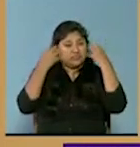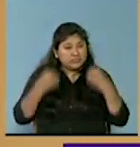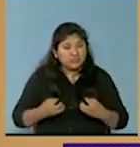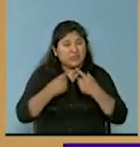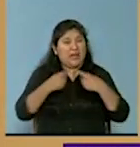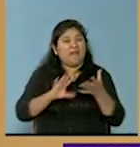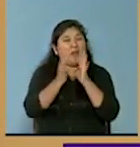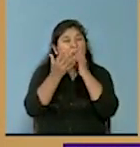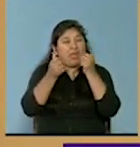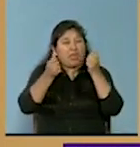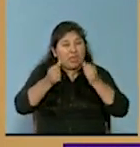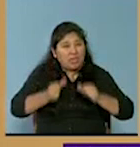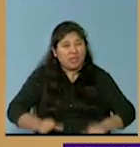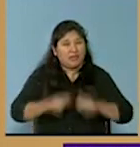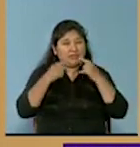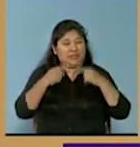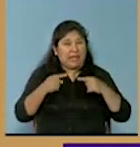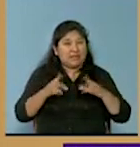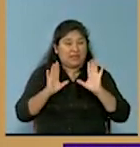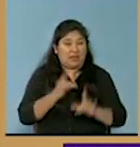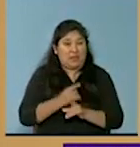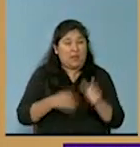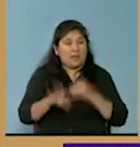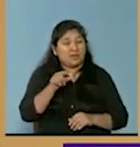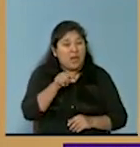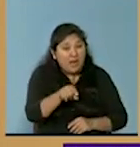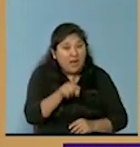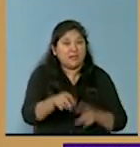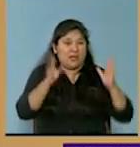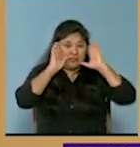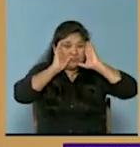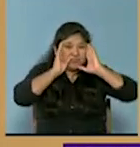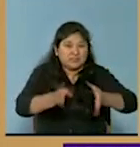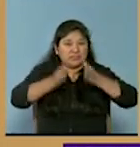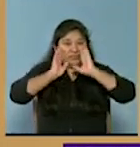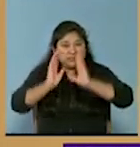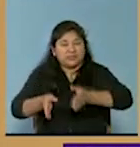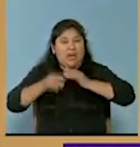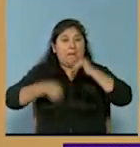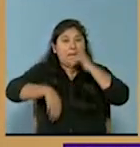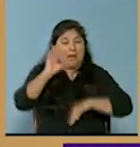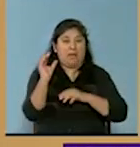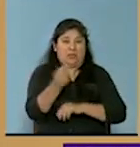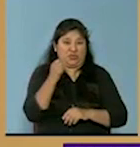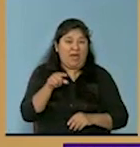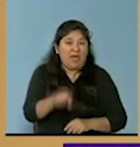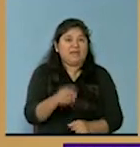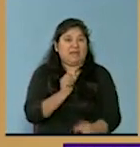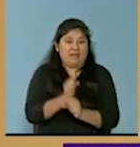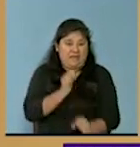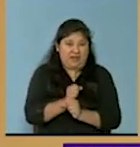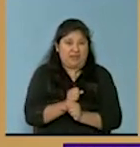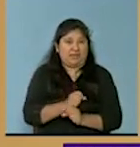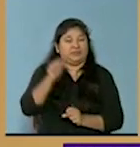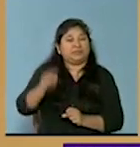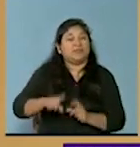entonces realmente hay ahí es donde hay que apuntar a la prevención el trabajo anterior con niños con jóvenes en los